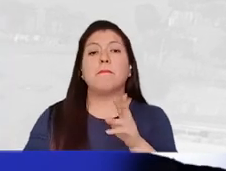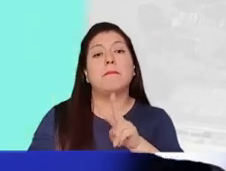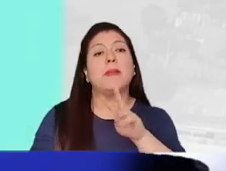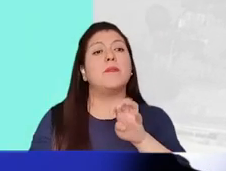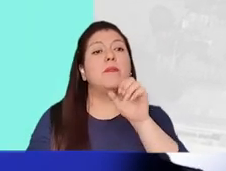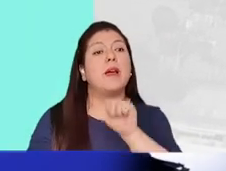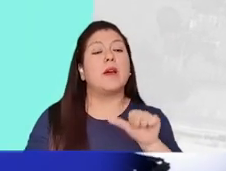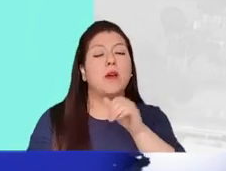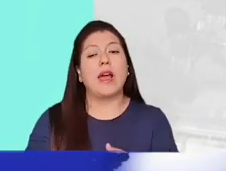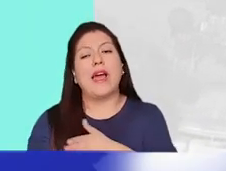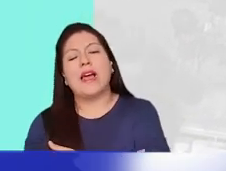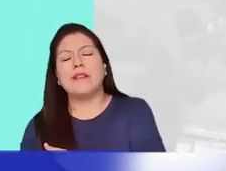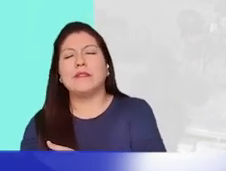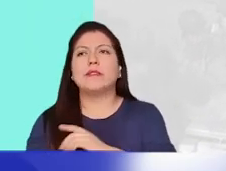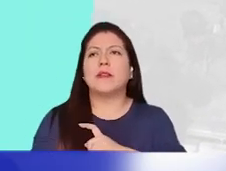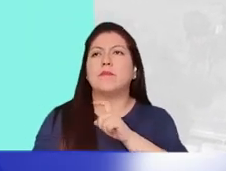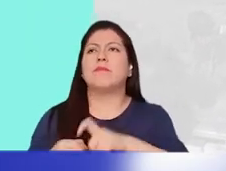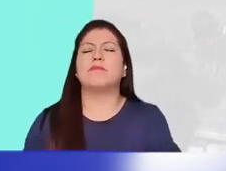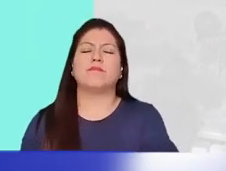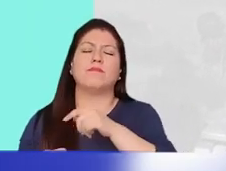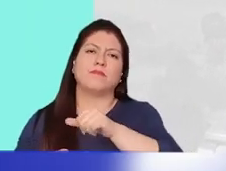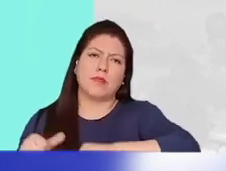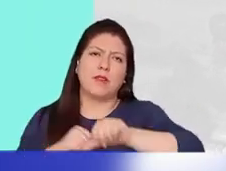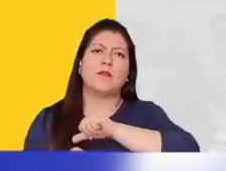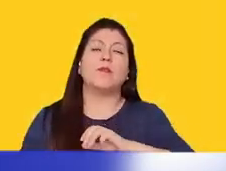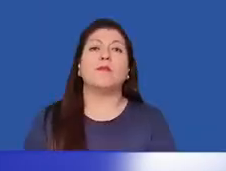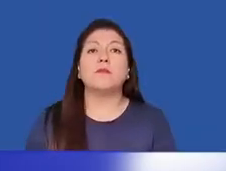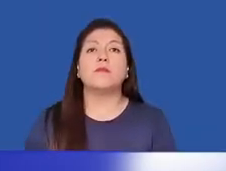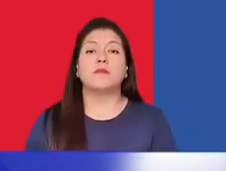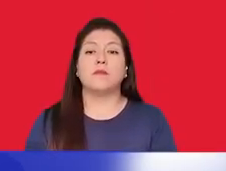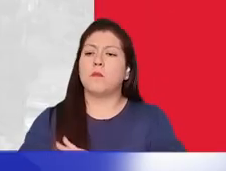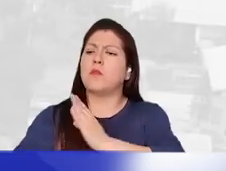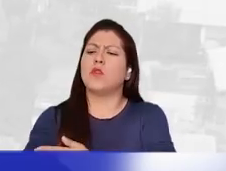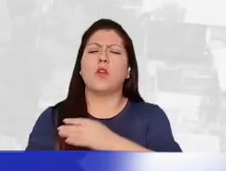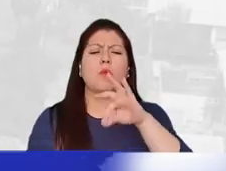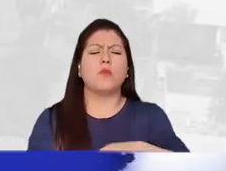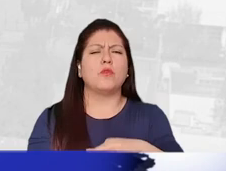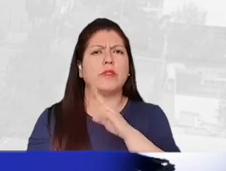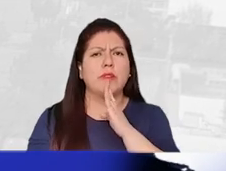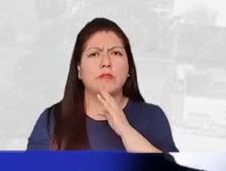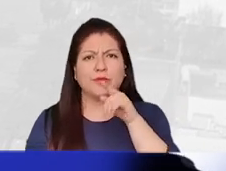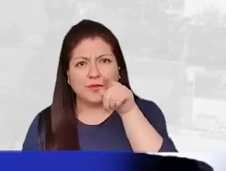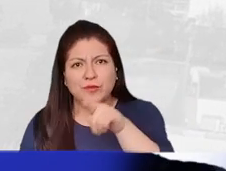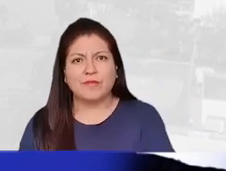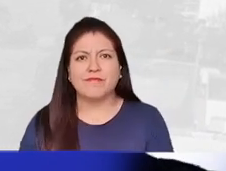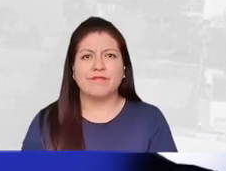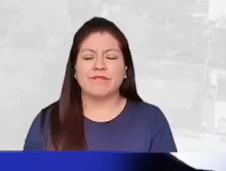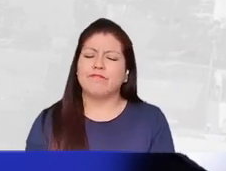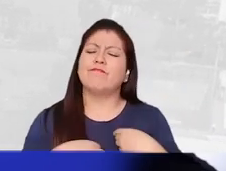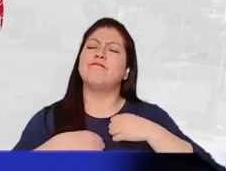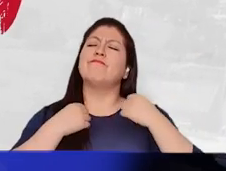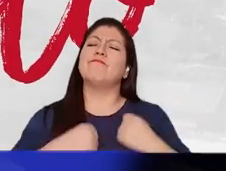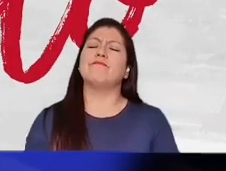inscripción antes del 29 de agosto y realizar el trámite de inscripción. Porque tú tienes el poder del